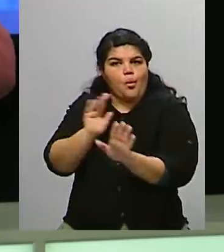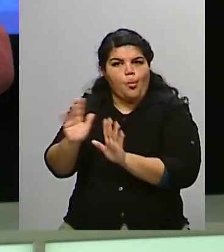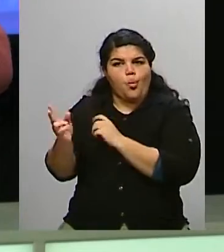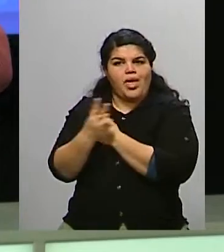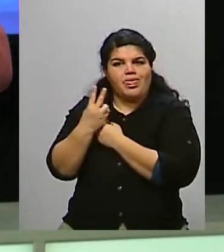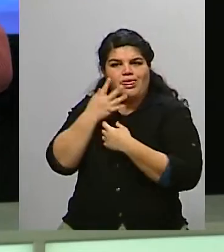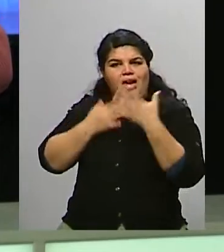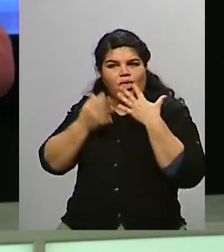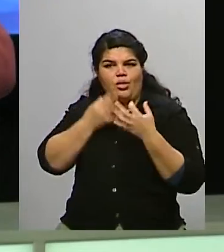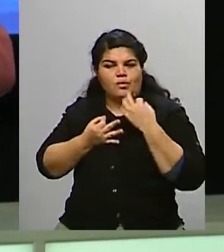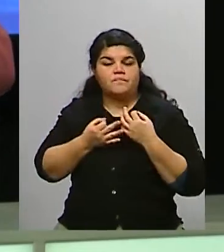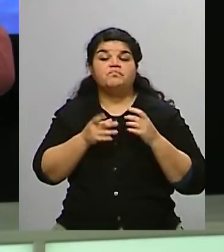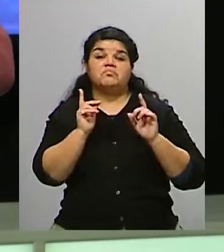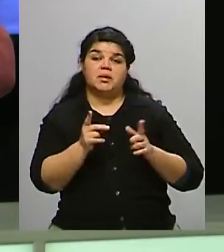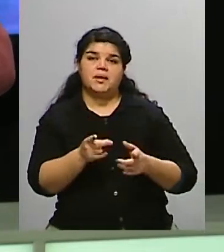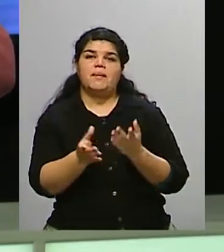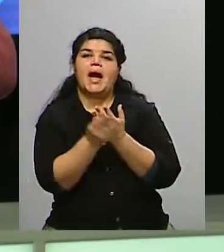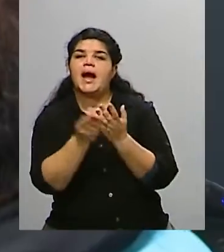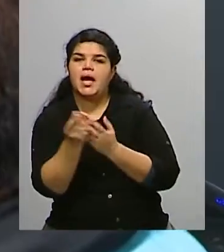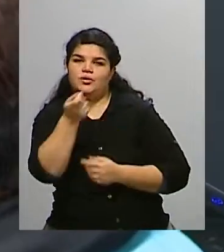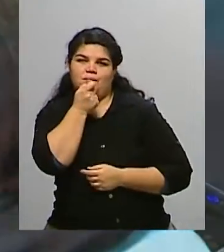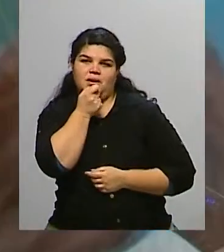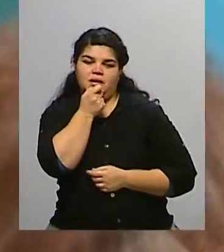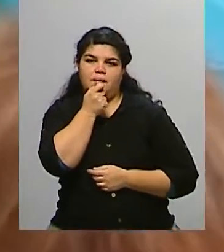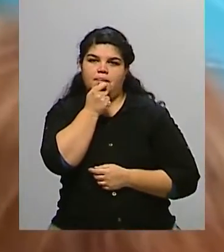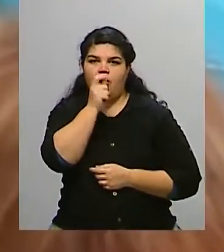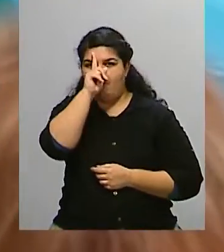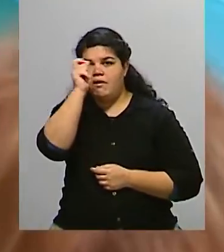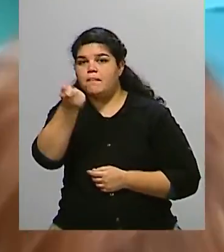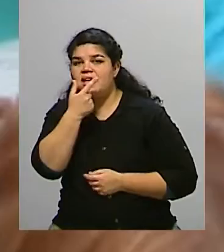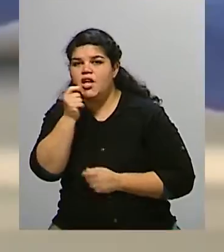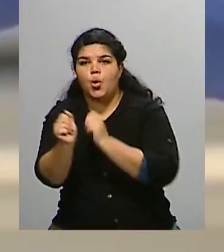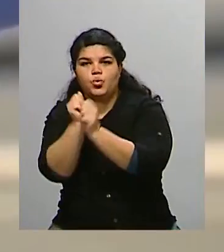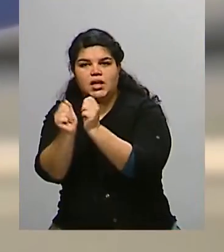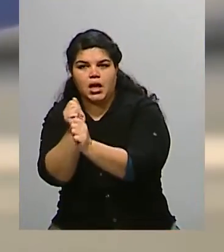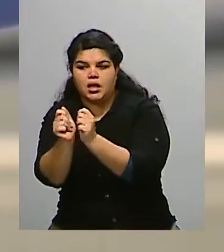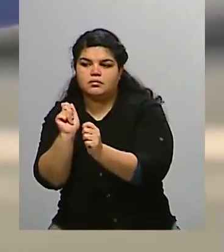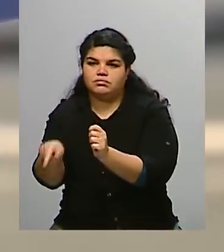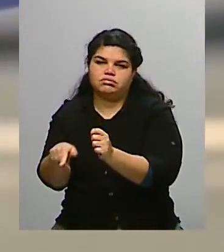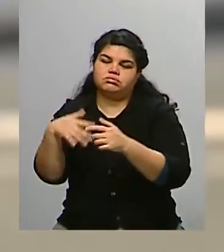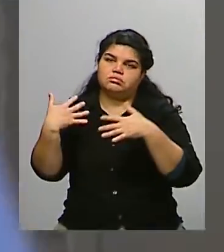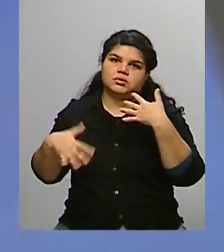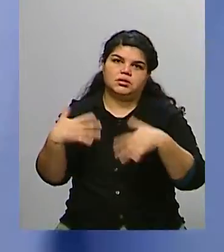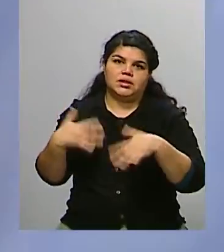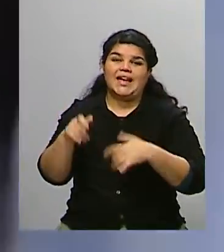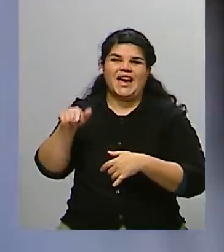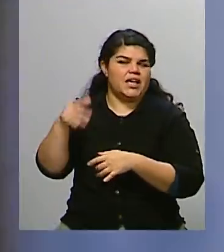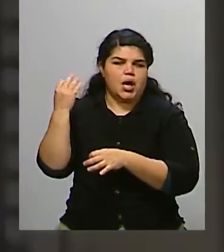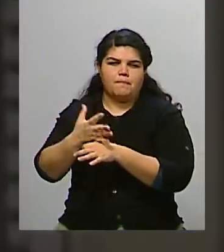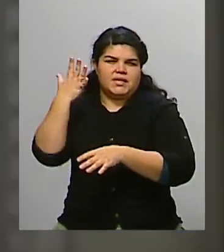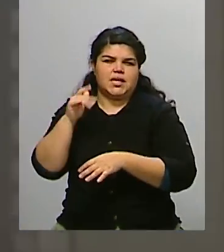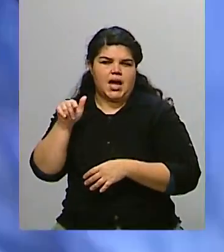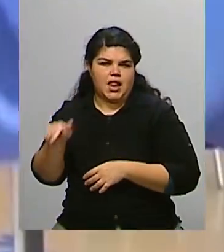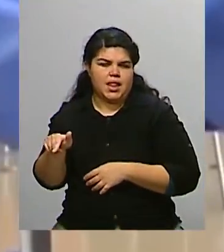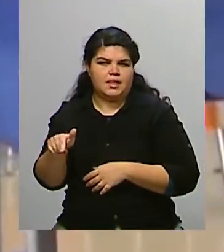industria farmacéutica es una industria muy particular, con especificidades muy específicas, perdón, valga la redundancia,